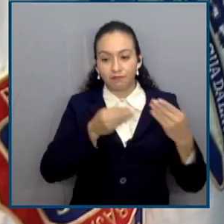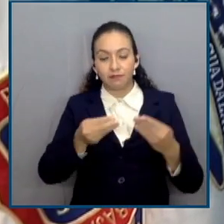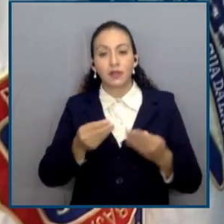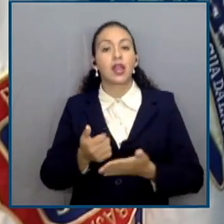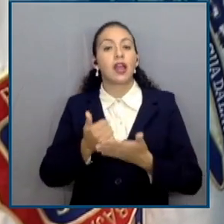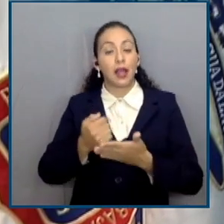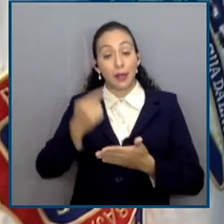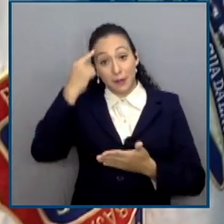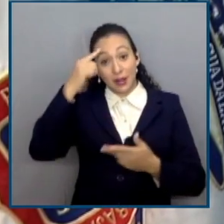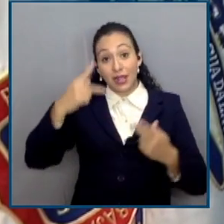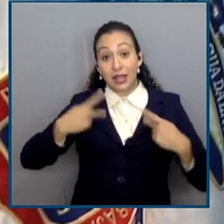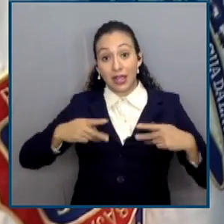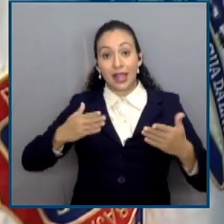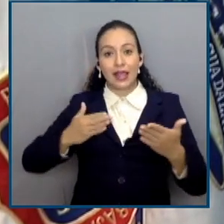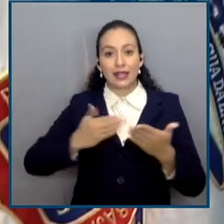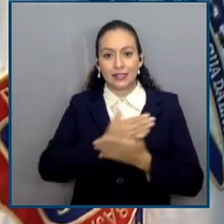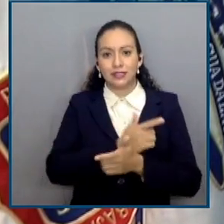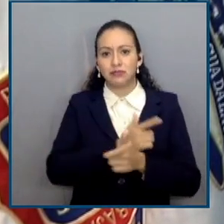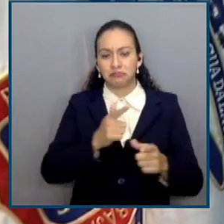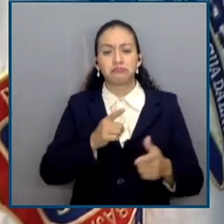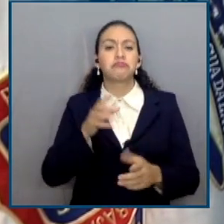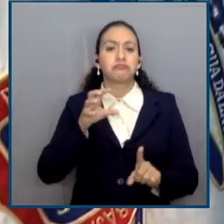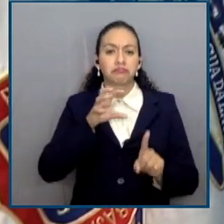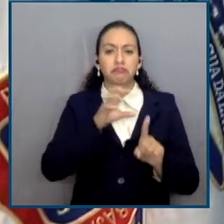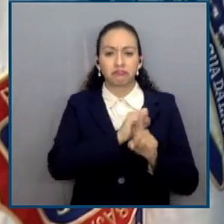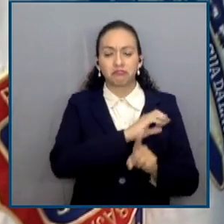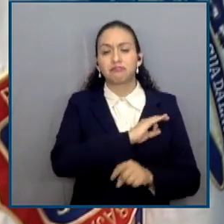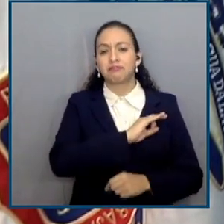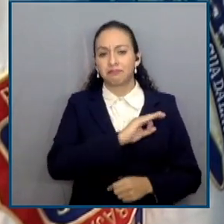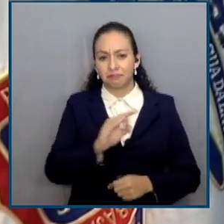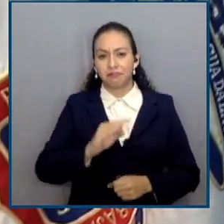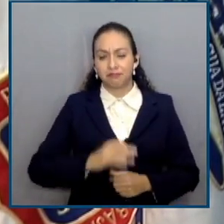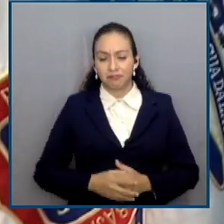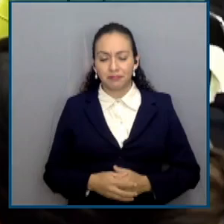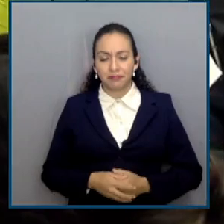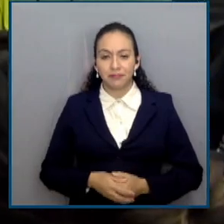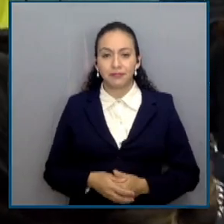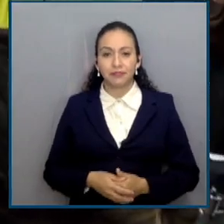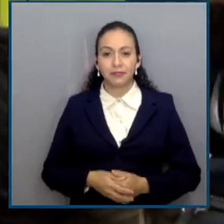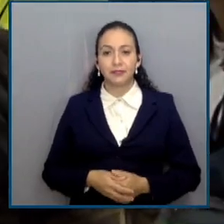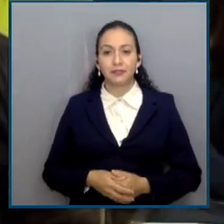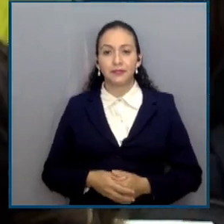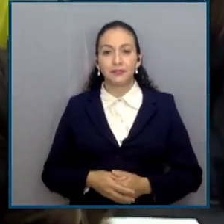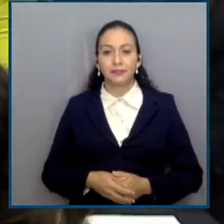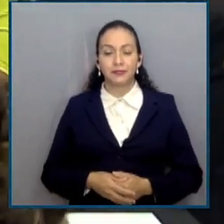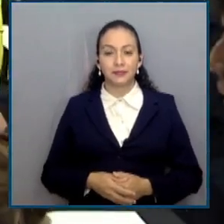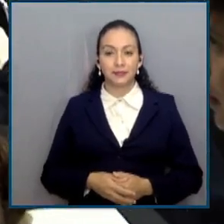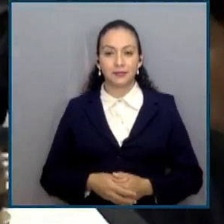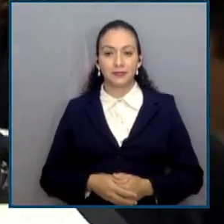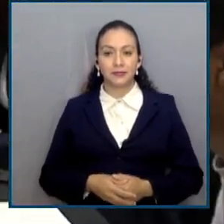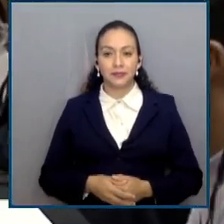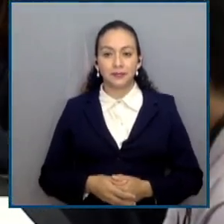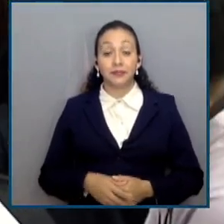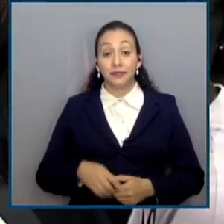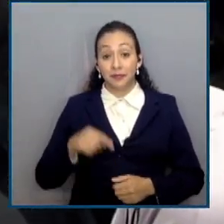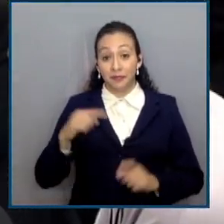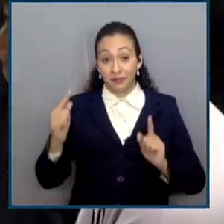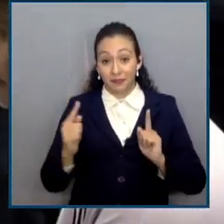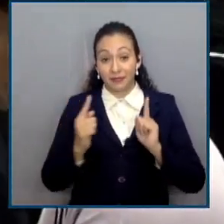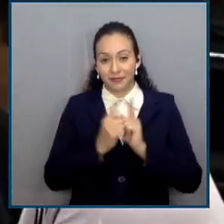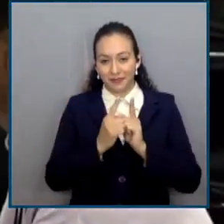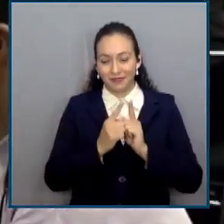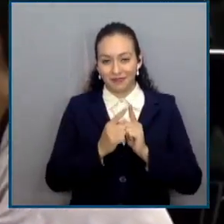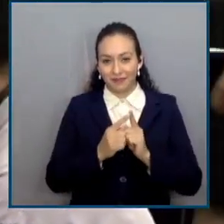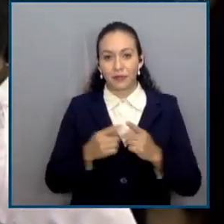y justicia que se merece nuestro pueblo. En este encuentro participaron impartidores de